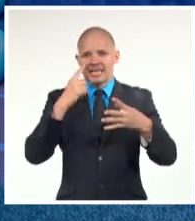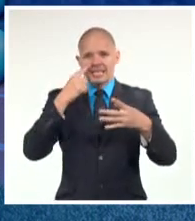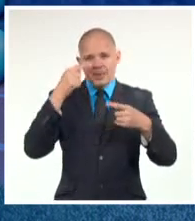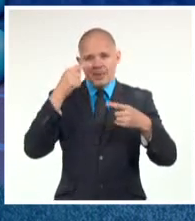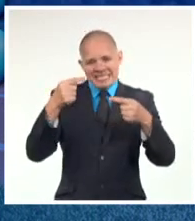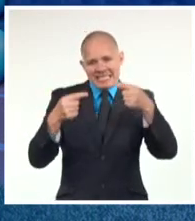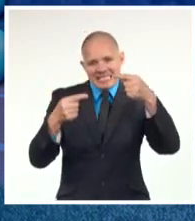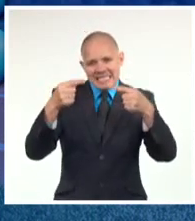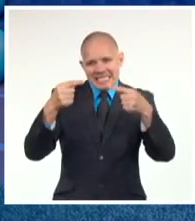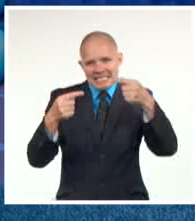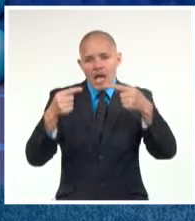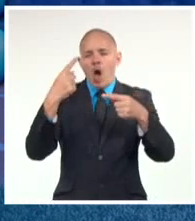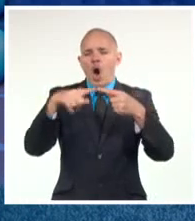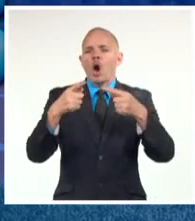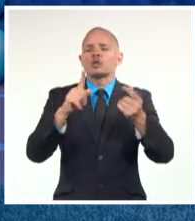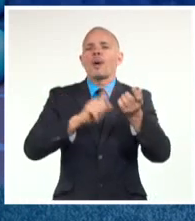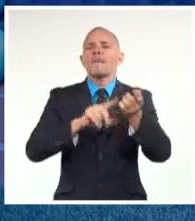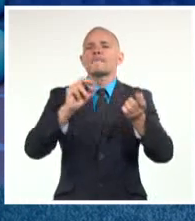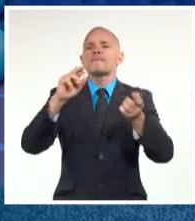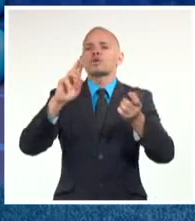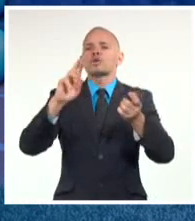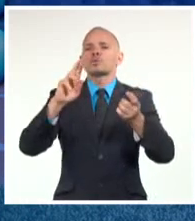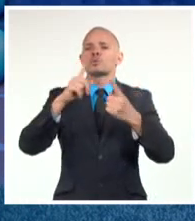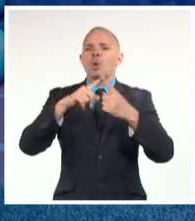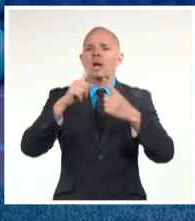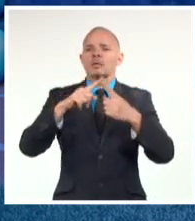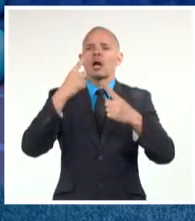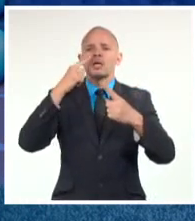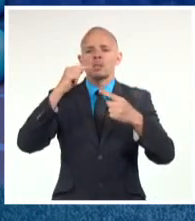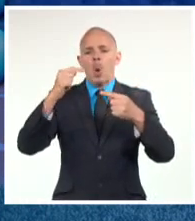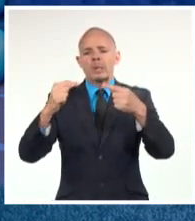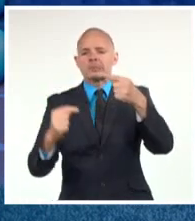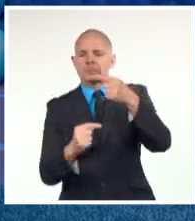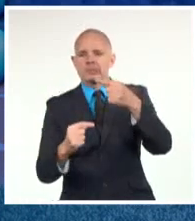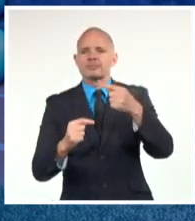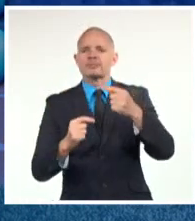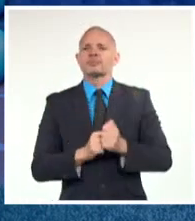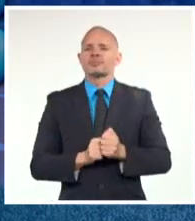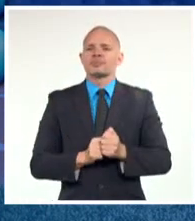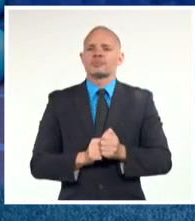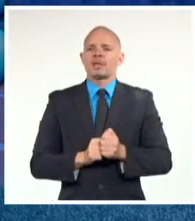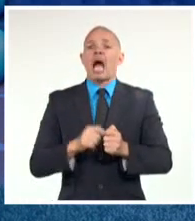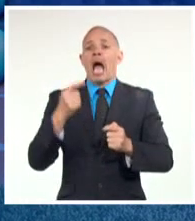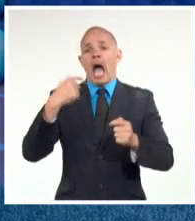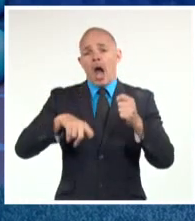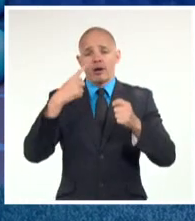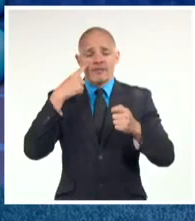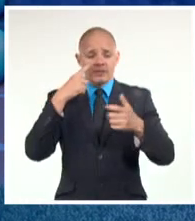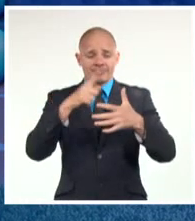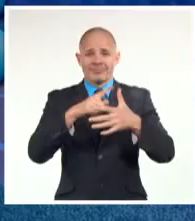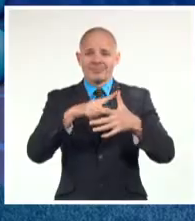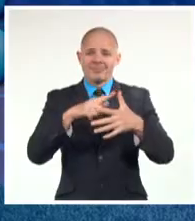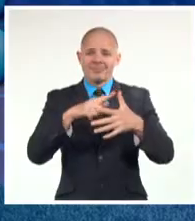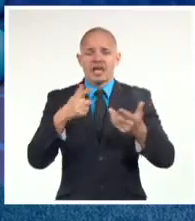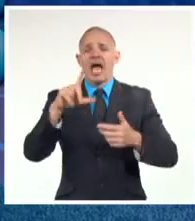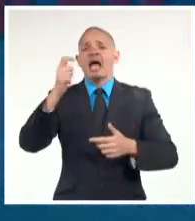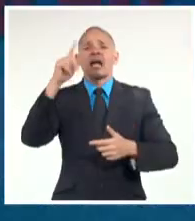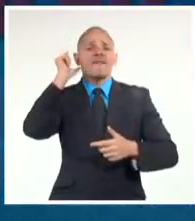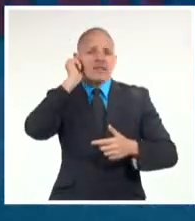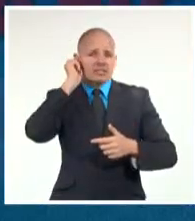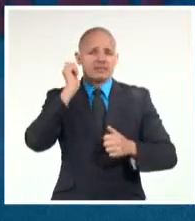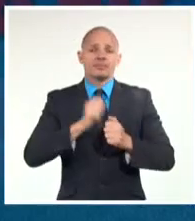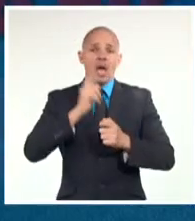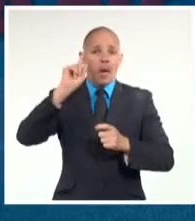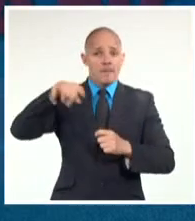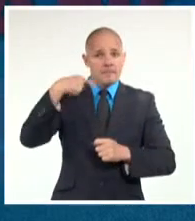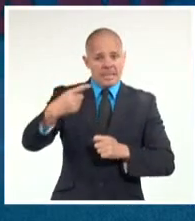sobre Portuarios, el cual lleva 3 victorias en fila y 7 en sus últimos 10 desafíos para desbancar a Cafetaleros del quinto escaño. Para mañana